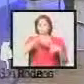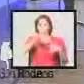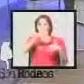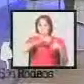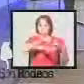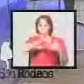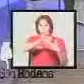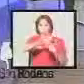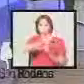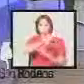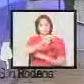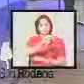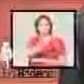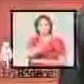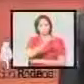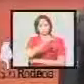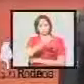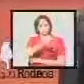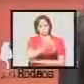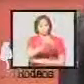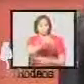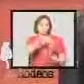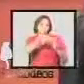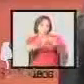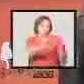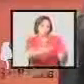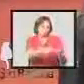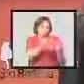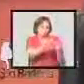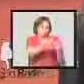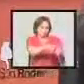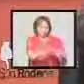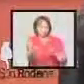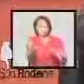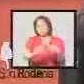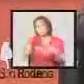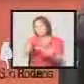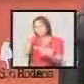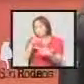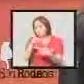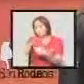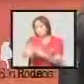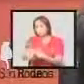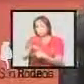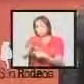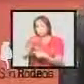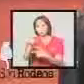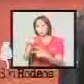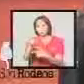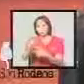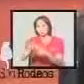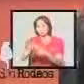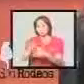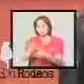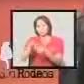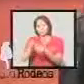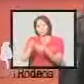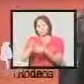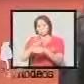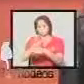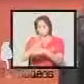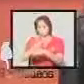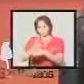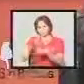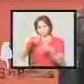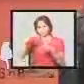CONAPE también, que son préstamos para la educación. Y otra parte a FODEMIPYME, que es un fondo que también maneja el banco